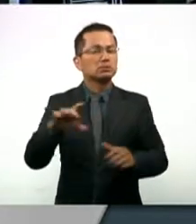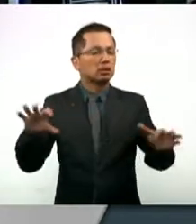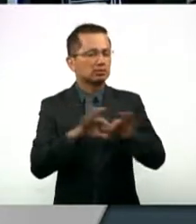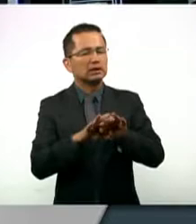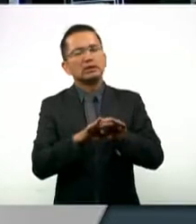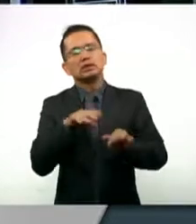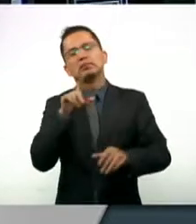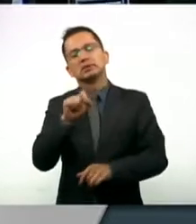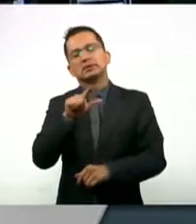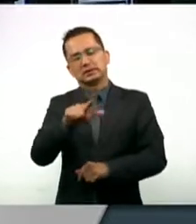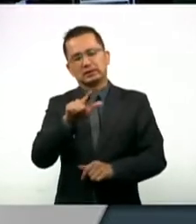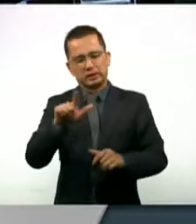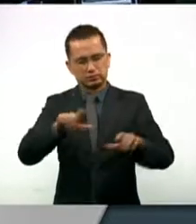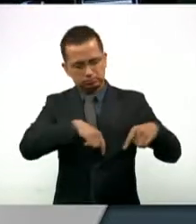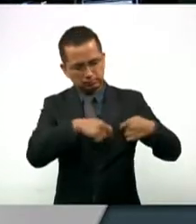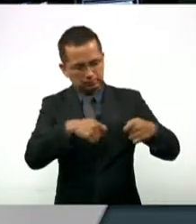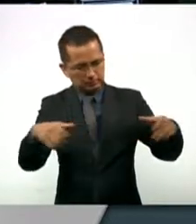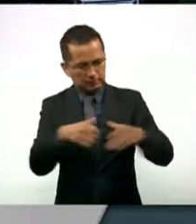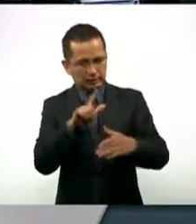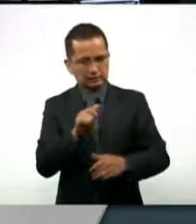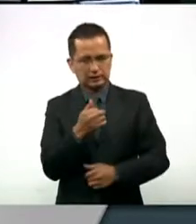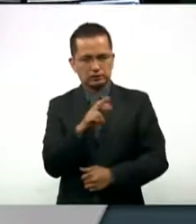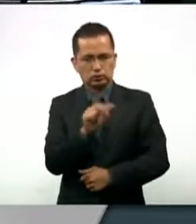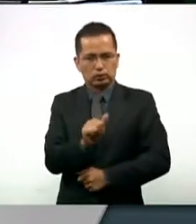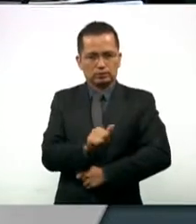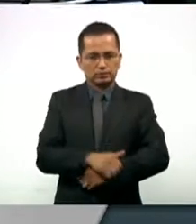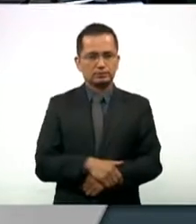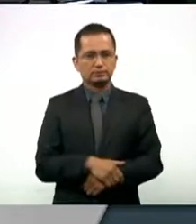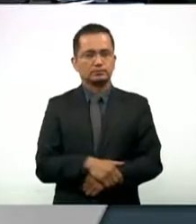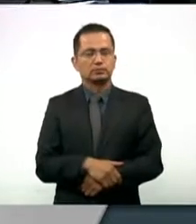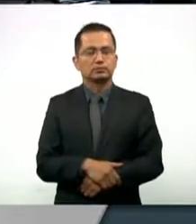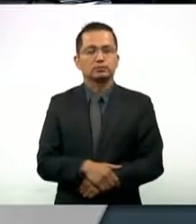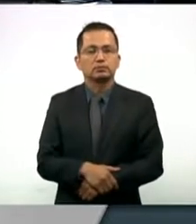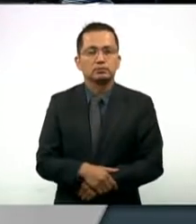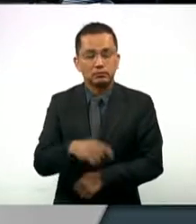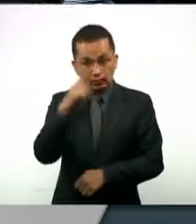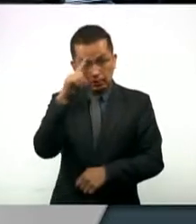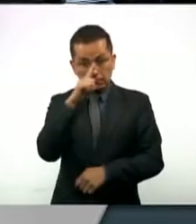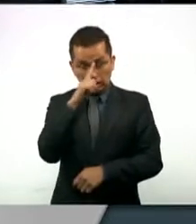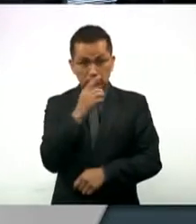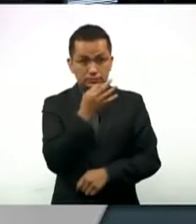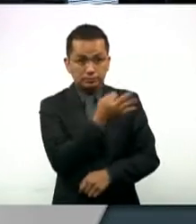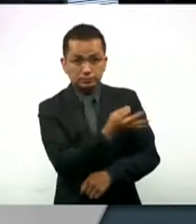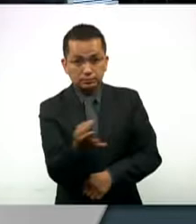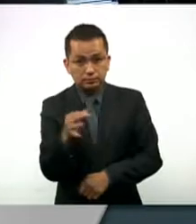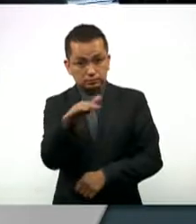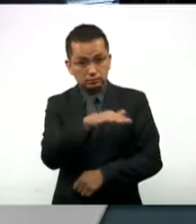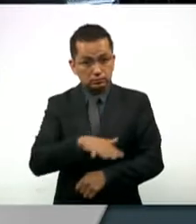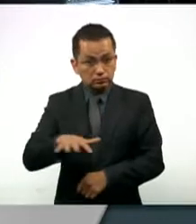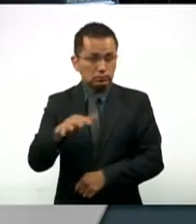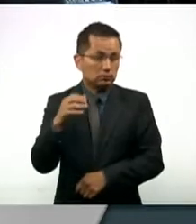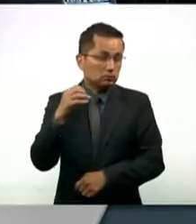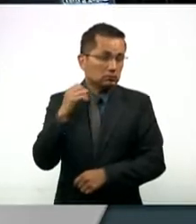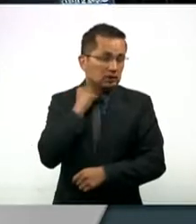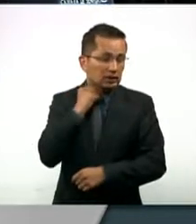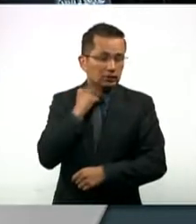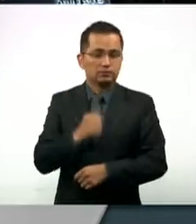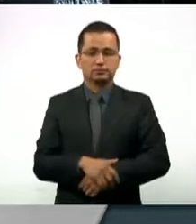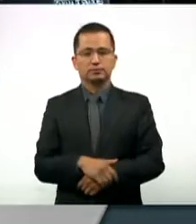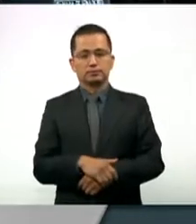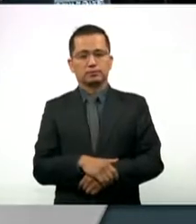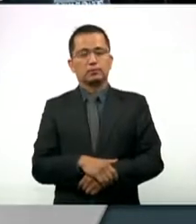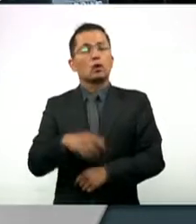pliego y dándolo a conocer enseguida a los señores senadores insista señor presidente la senadora josefina